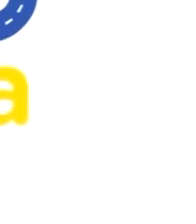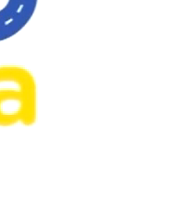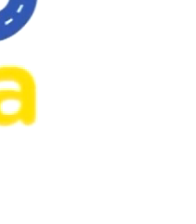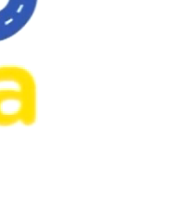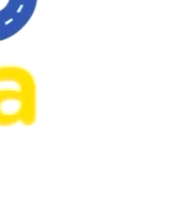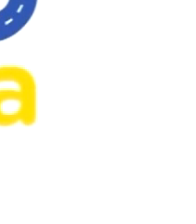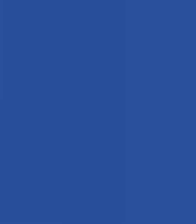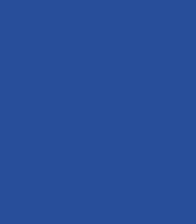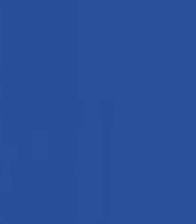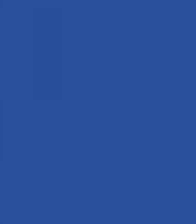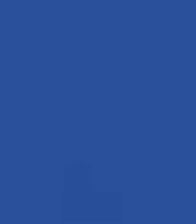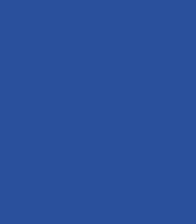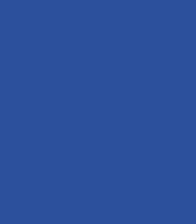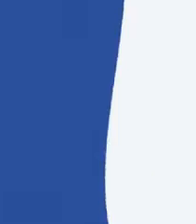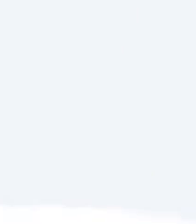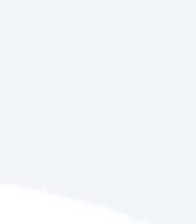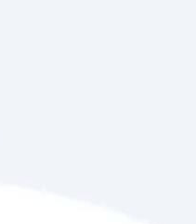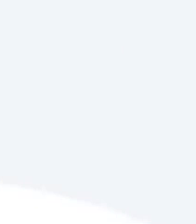casa.